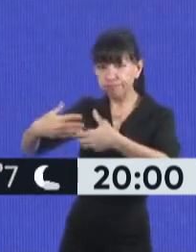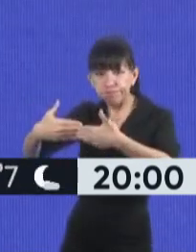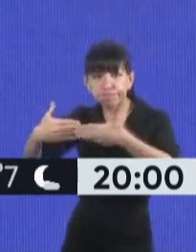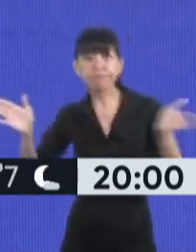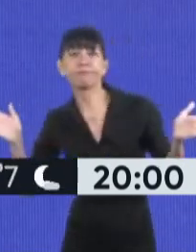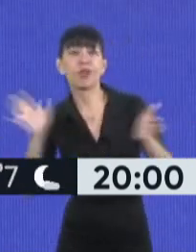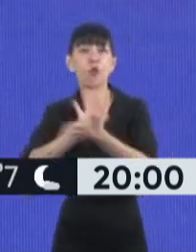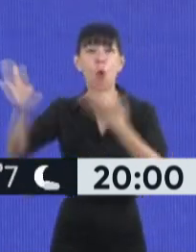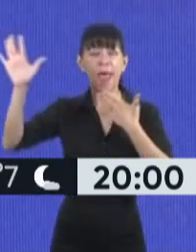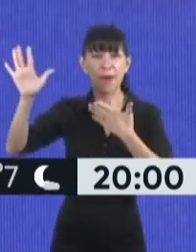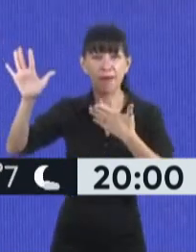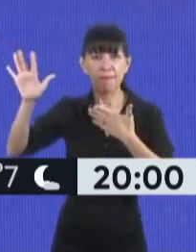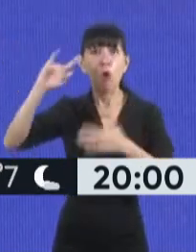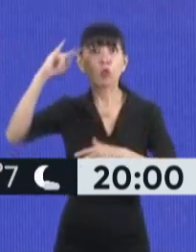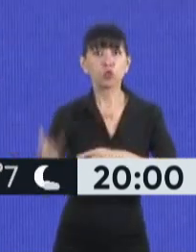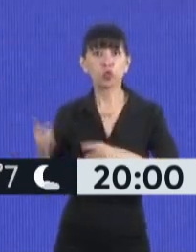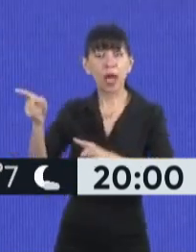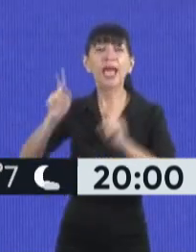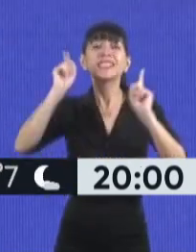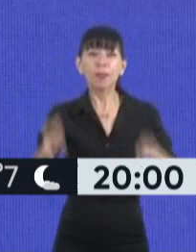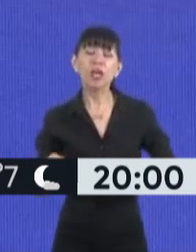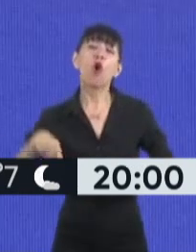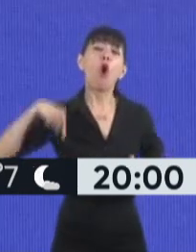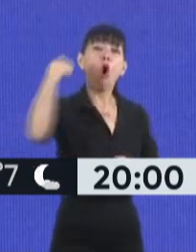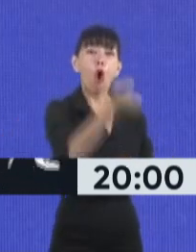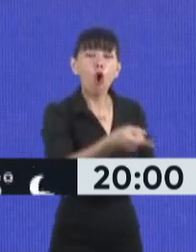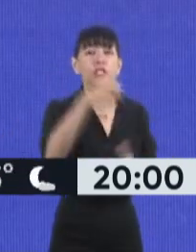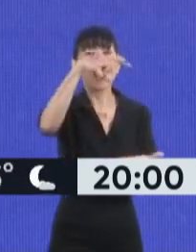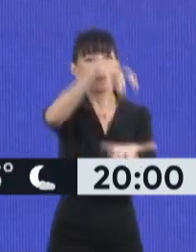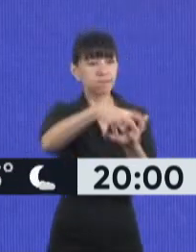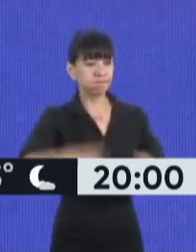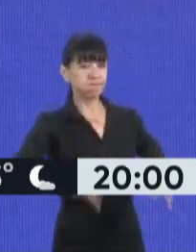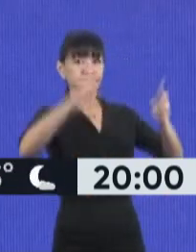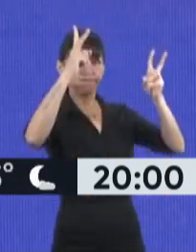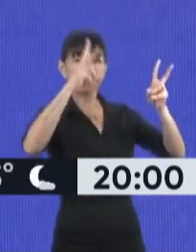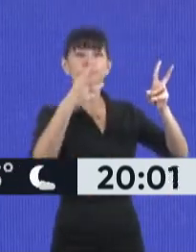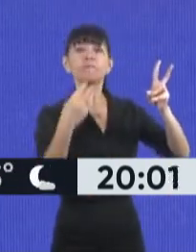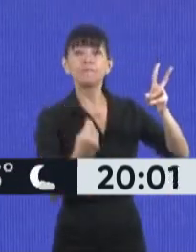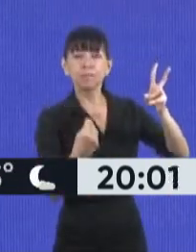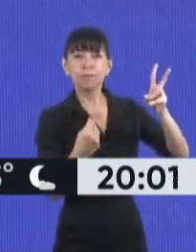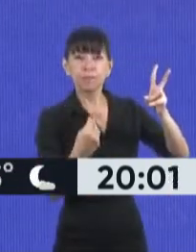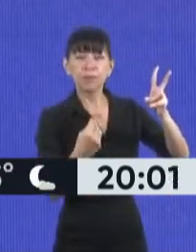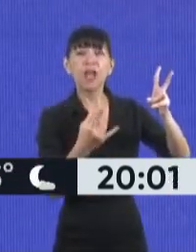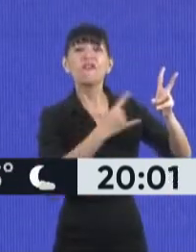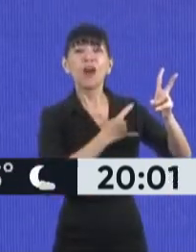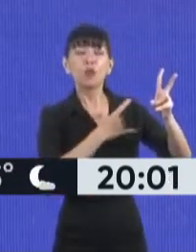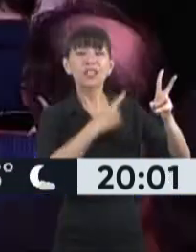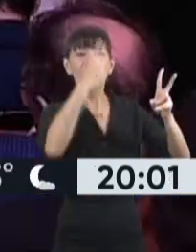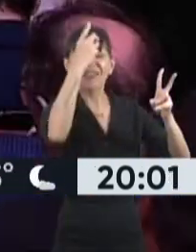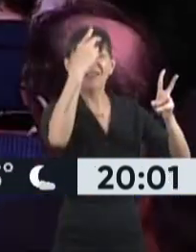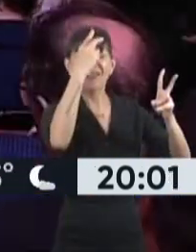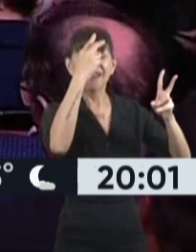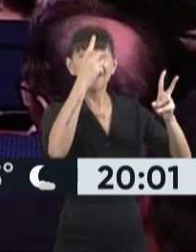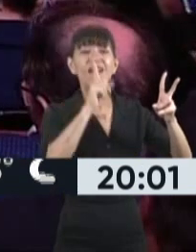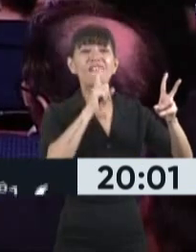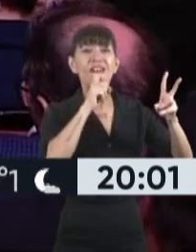también inauguré el edificio de la de la Facultad de Farmacia y Bioquímica de